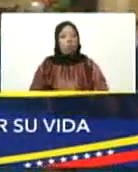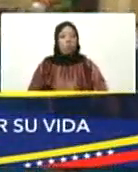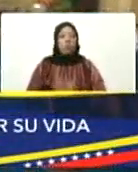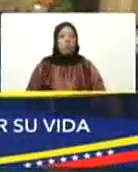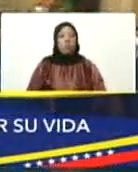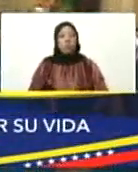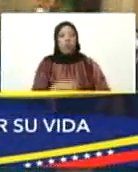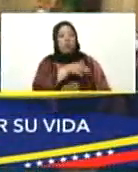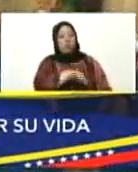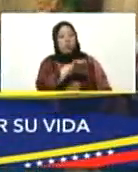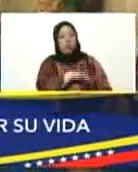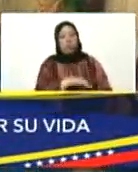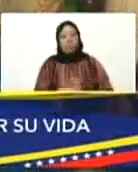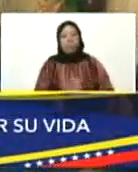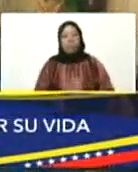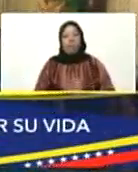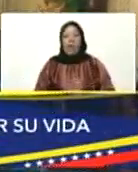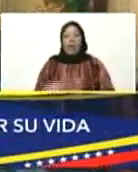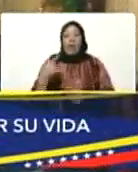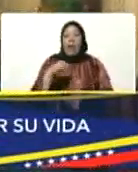Es un proceso revolucionario